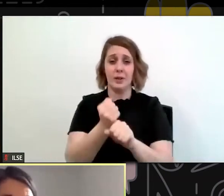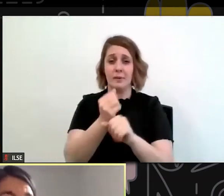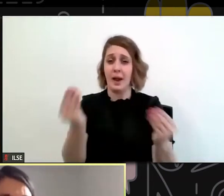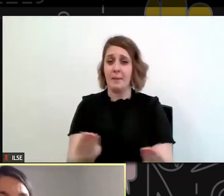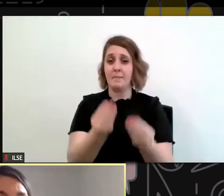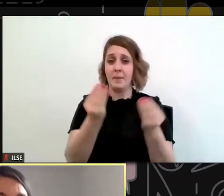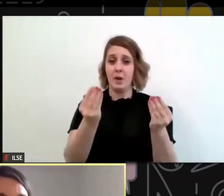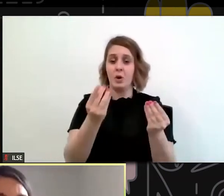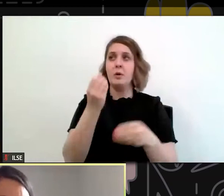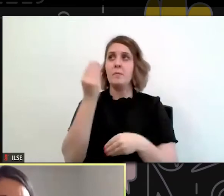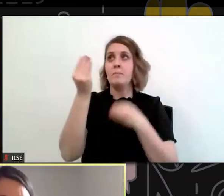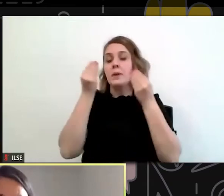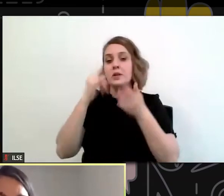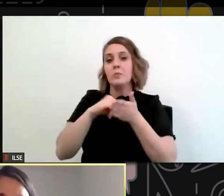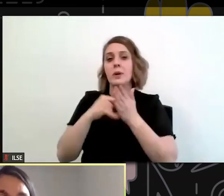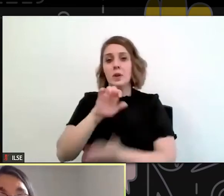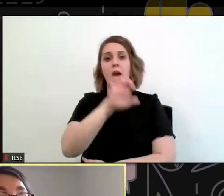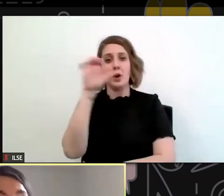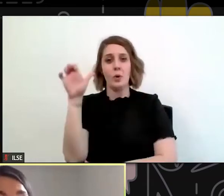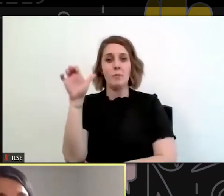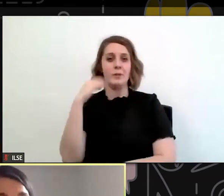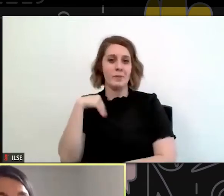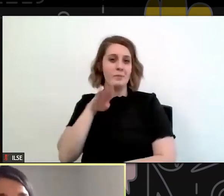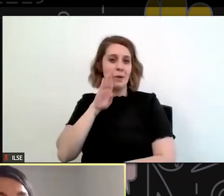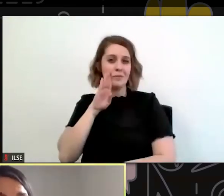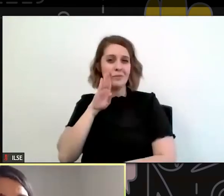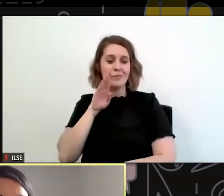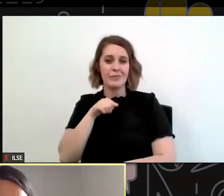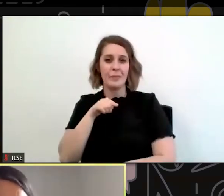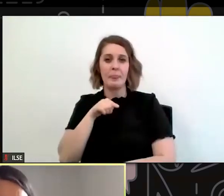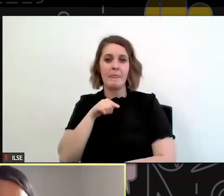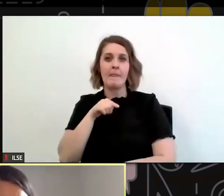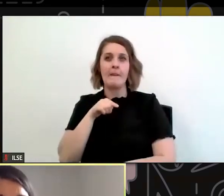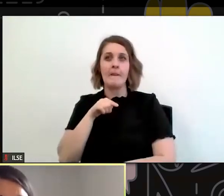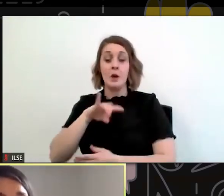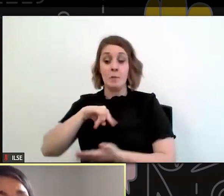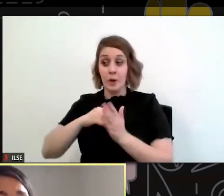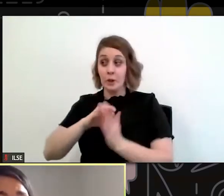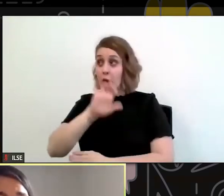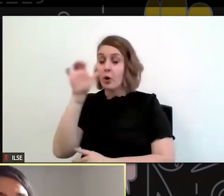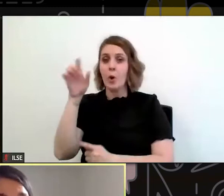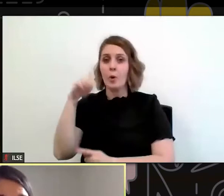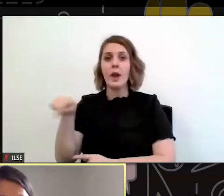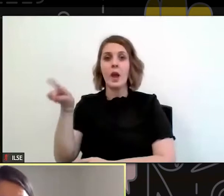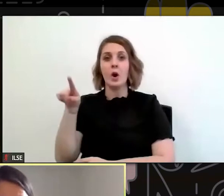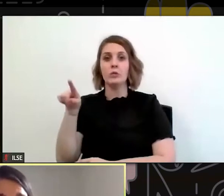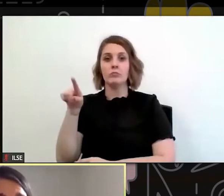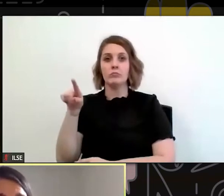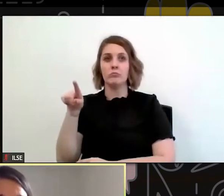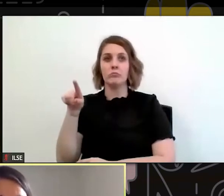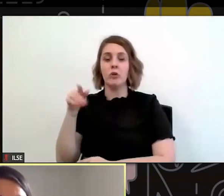creo que los proyectos europeos, como te decías, Mónica, son un buen escenario